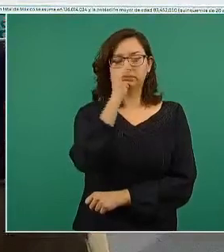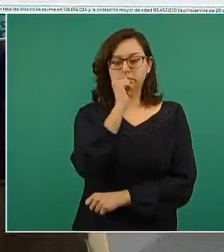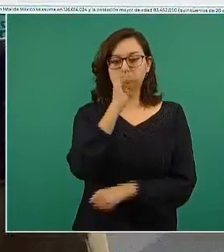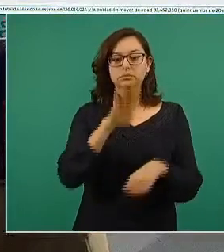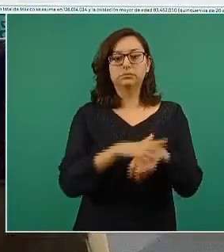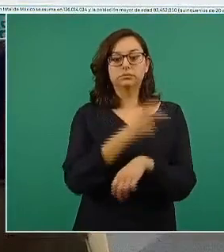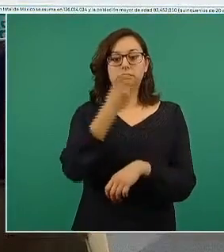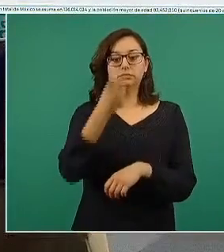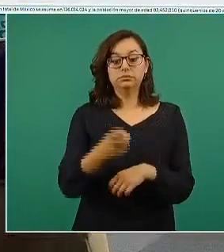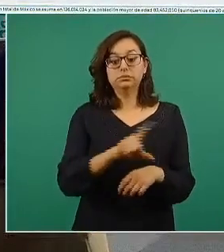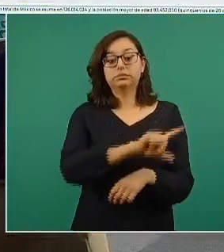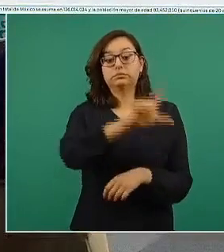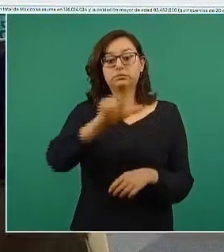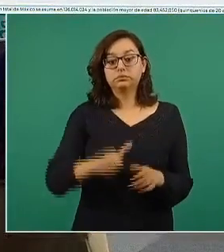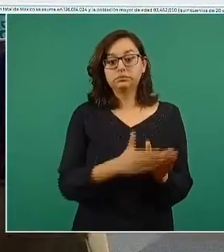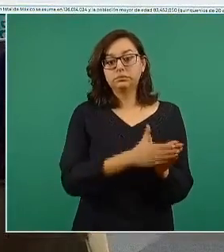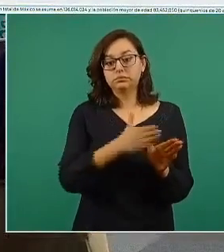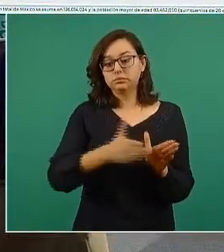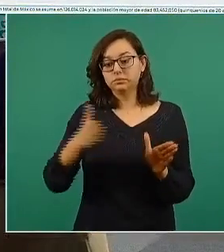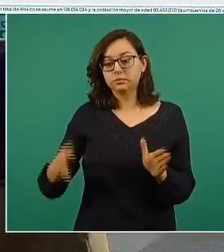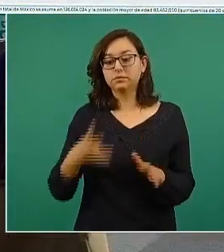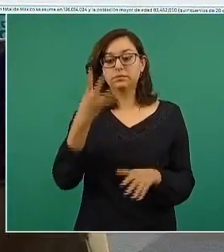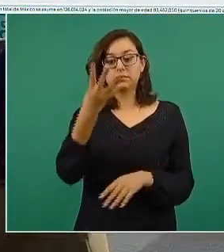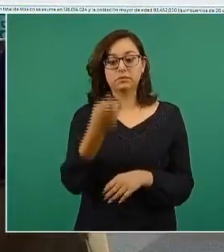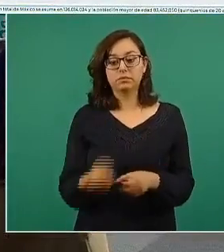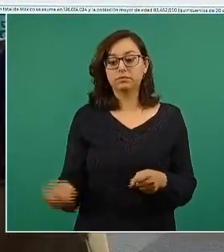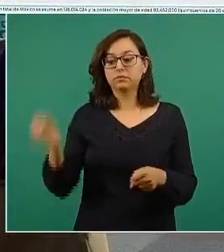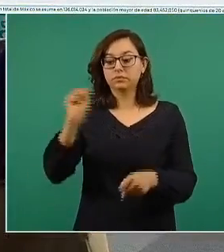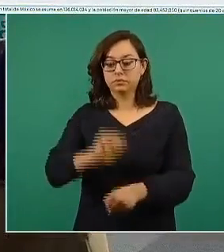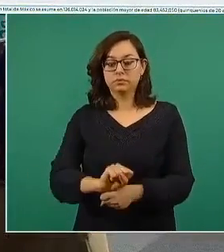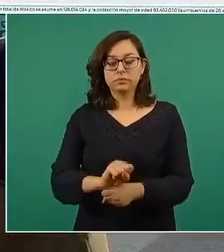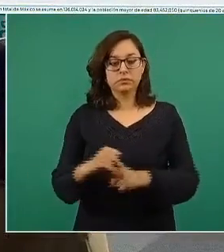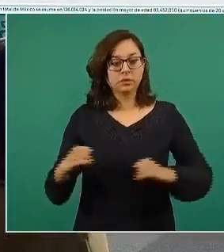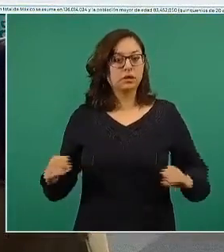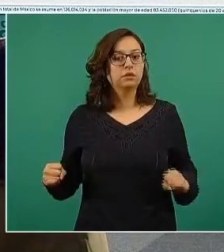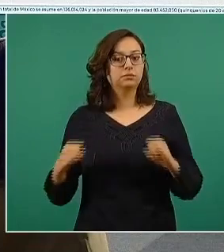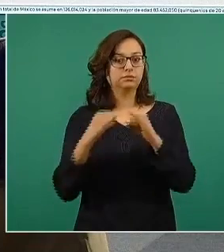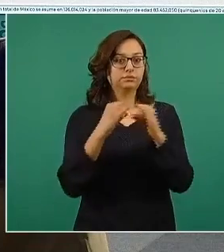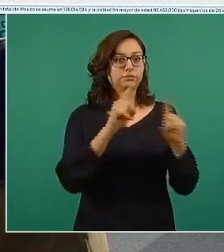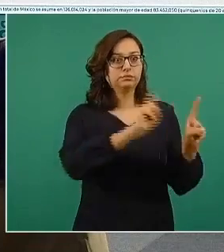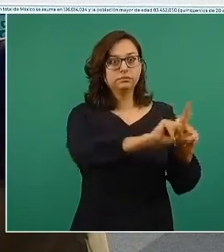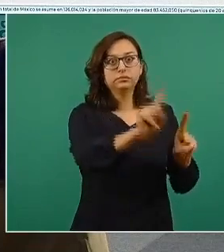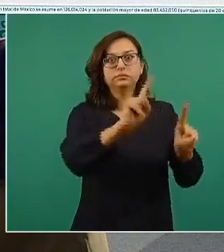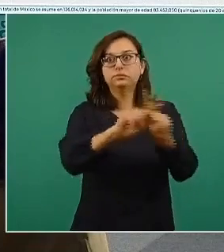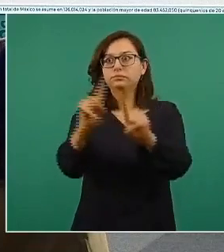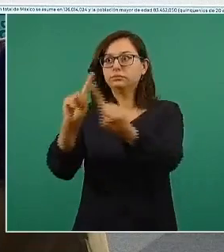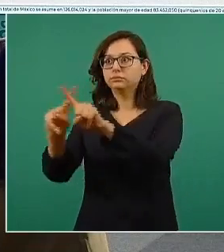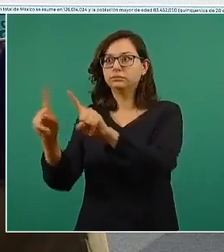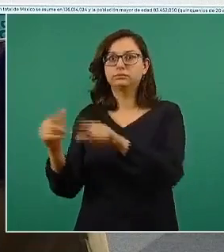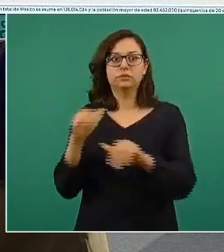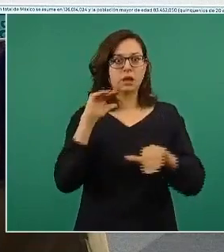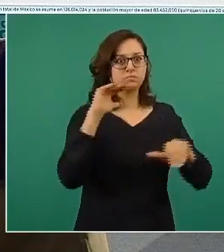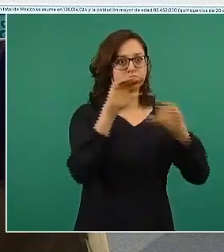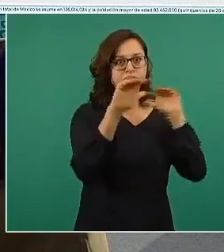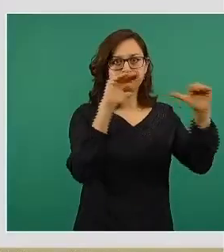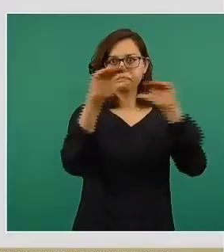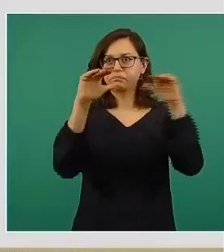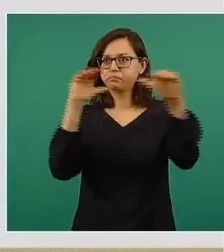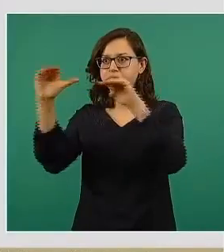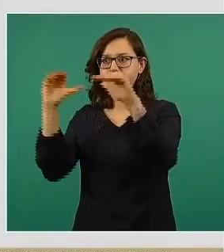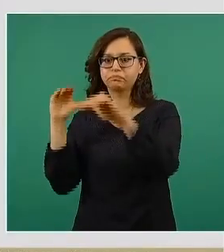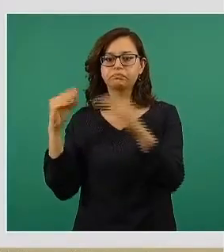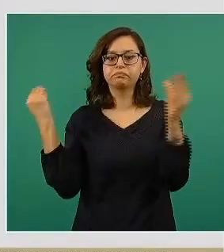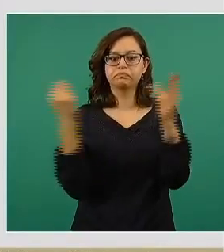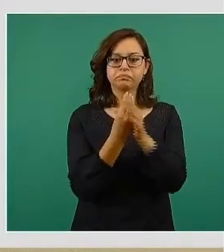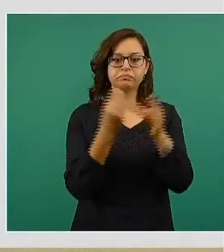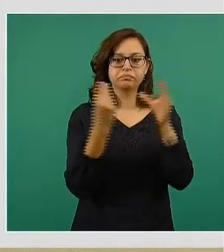siguiente diapositiva, se trabajó en capacitar y realizar la transferencia de insumos para la confirmación de